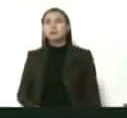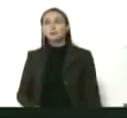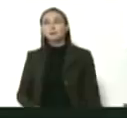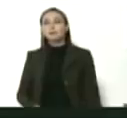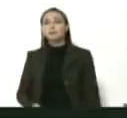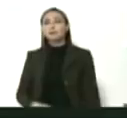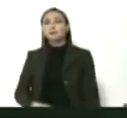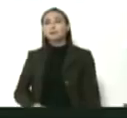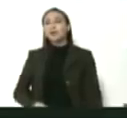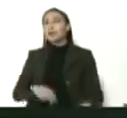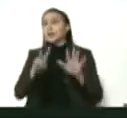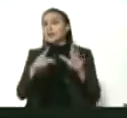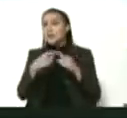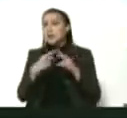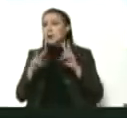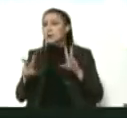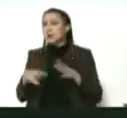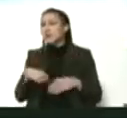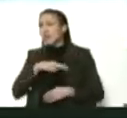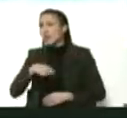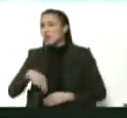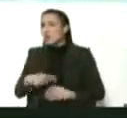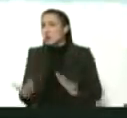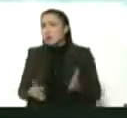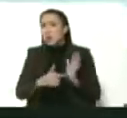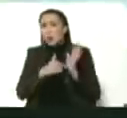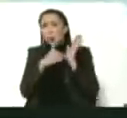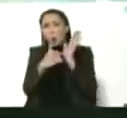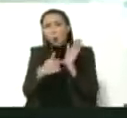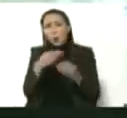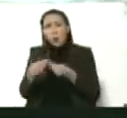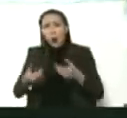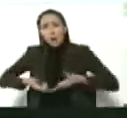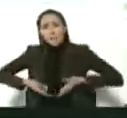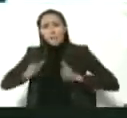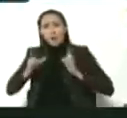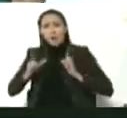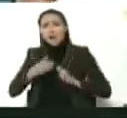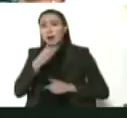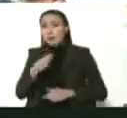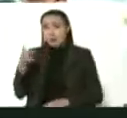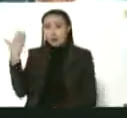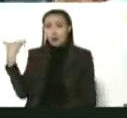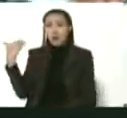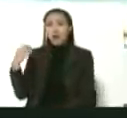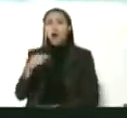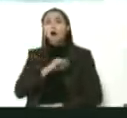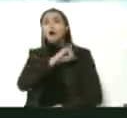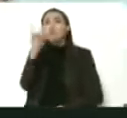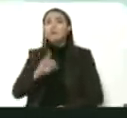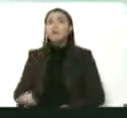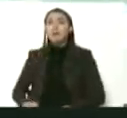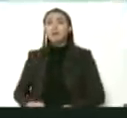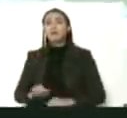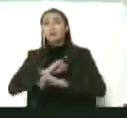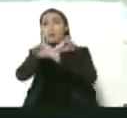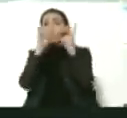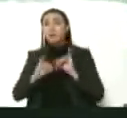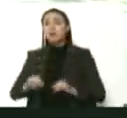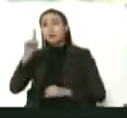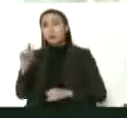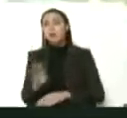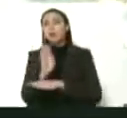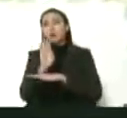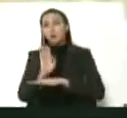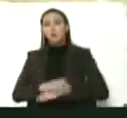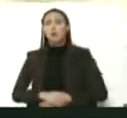Y el 7 más 7 nuestra ha demostrado que permitió Navidades felices y seguras.